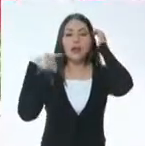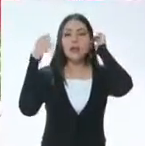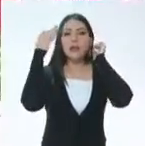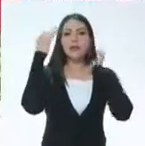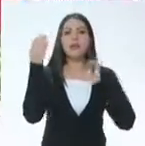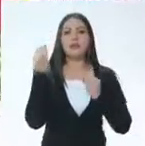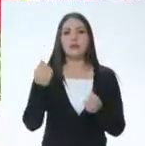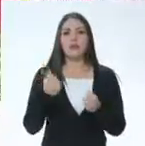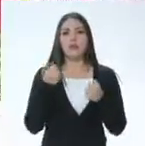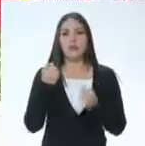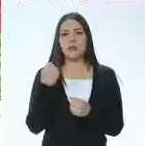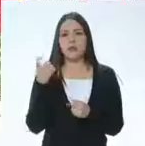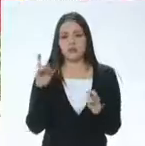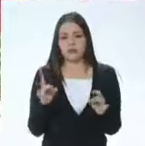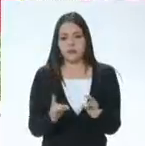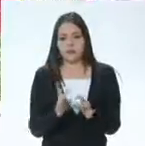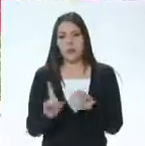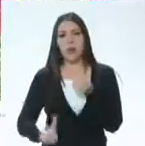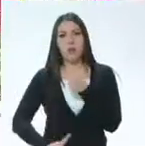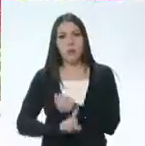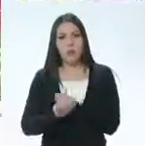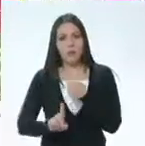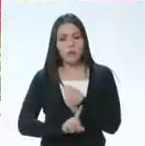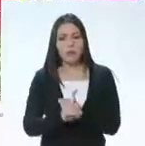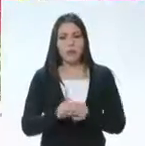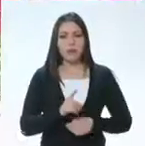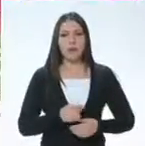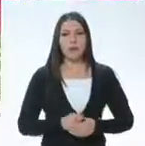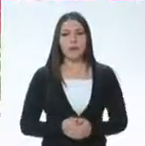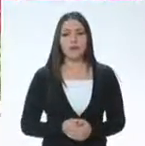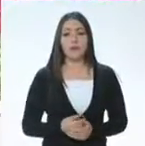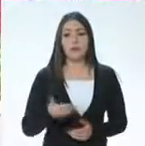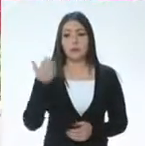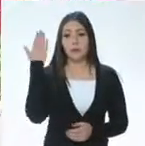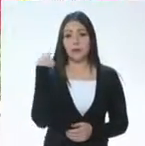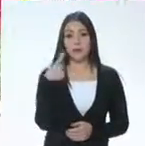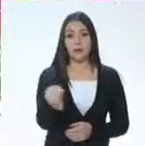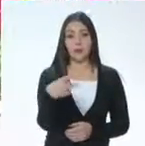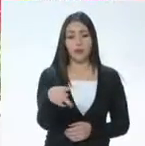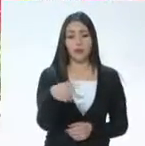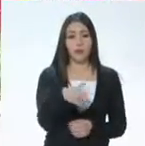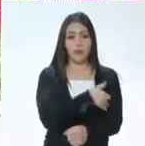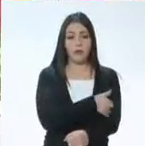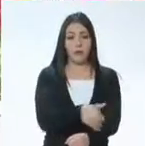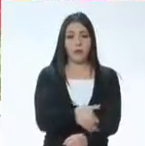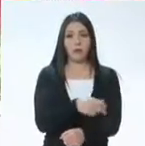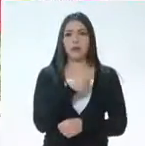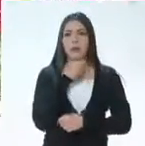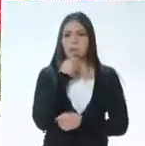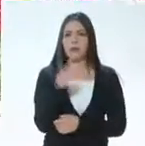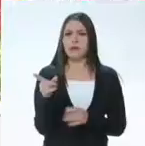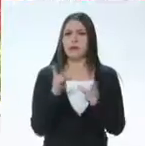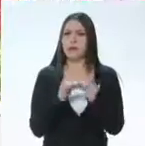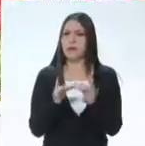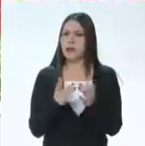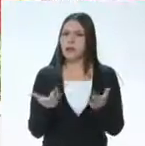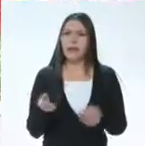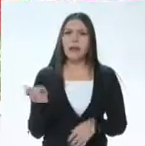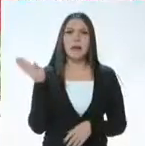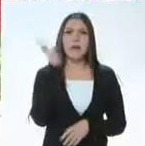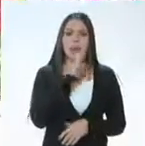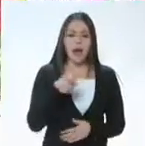en materia de riesgos. Él se pronunciaba que estaba mal el sistema de